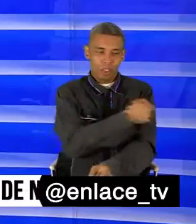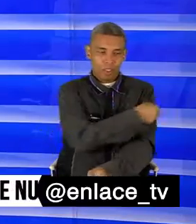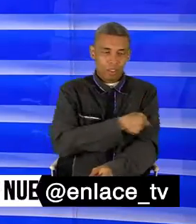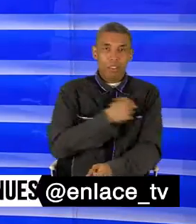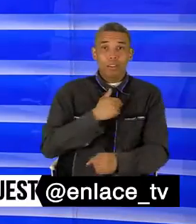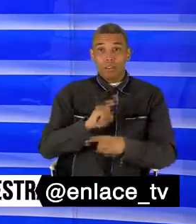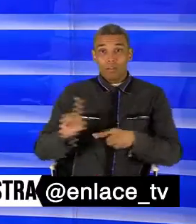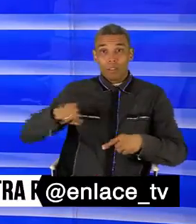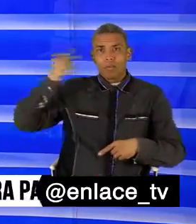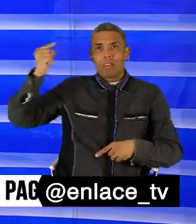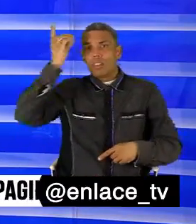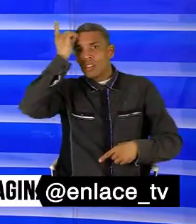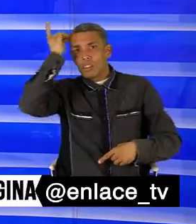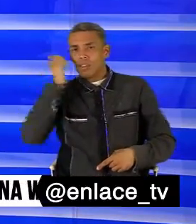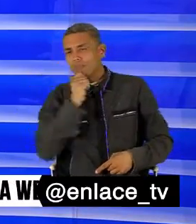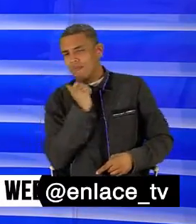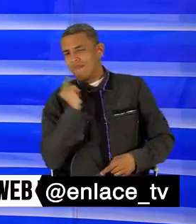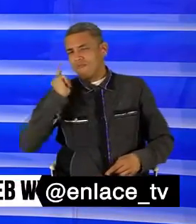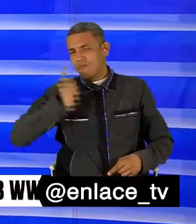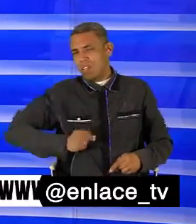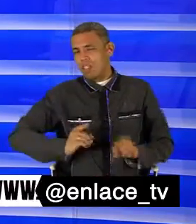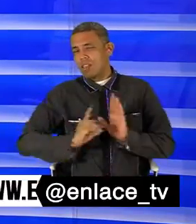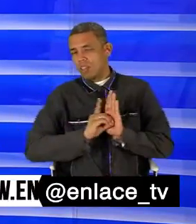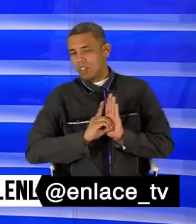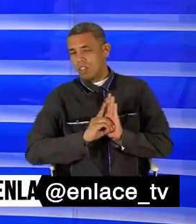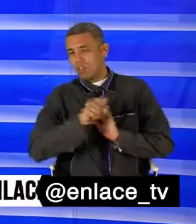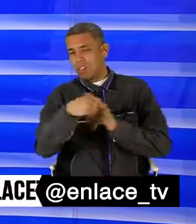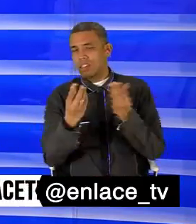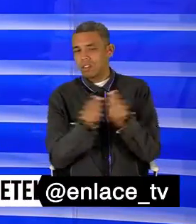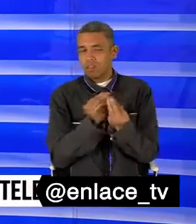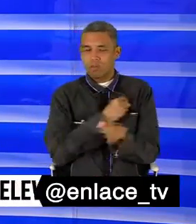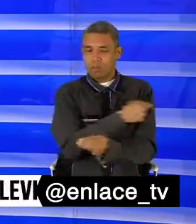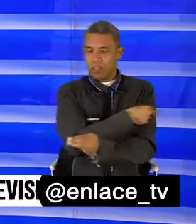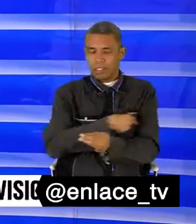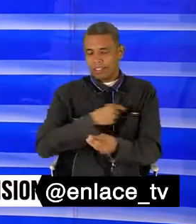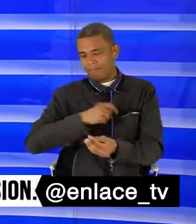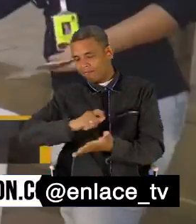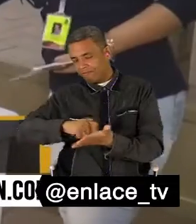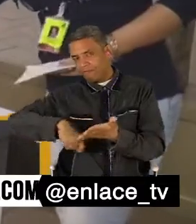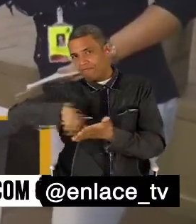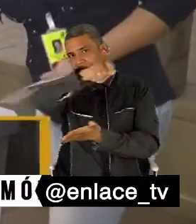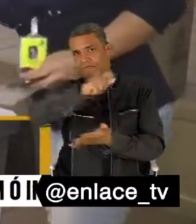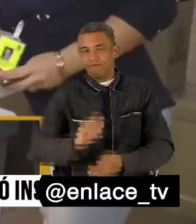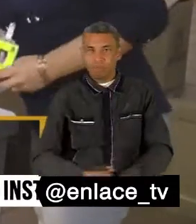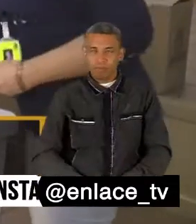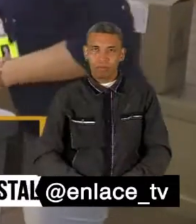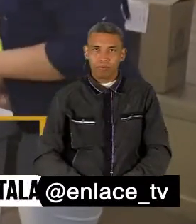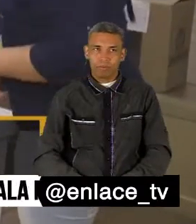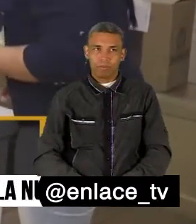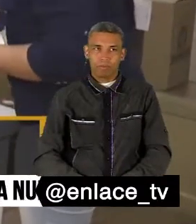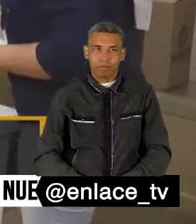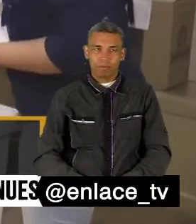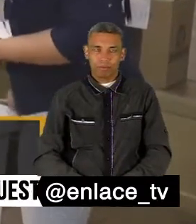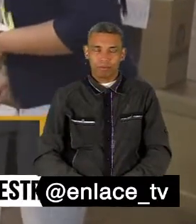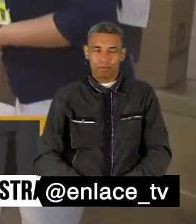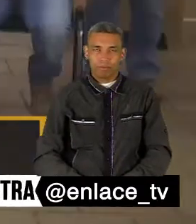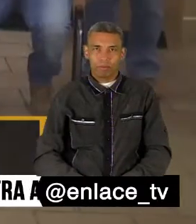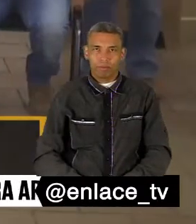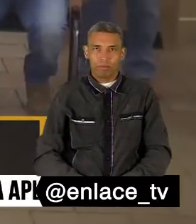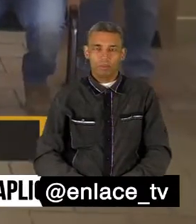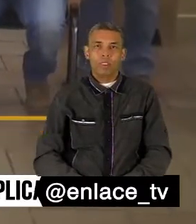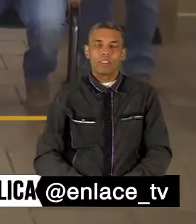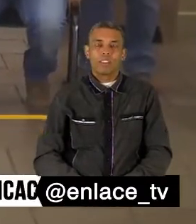Serrano, expedirá un decreto ratificando el grupo elegido. 98 personas participaron de la jornada que se cumplió